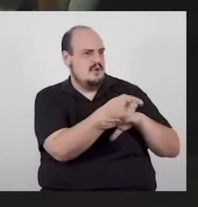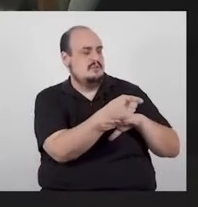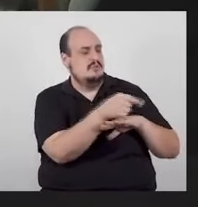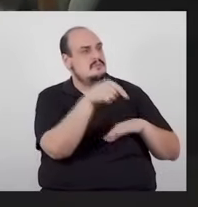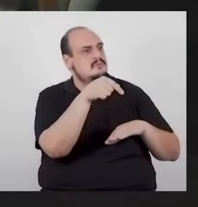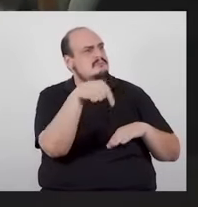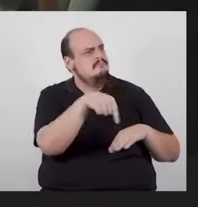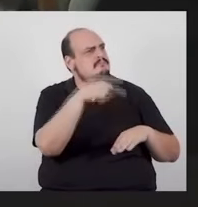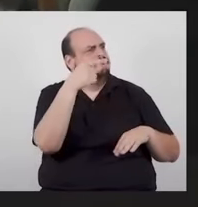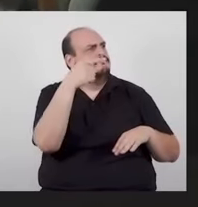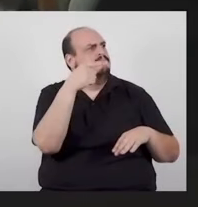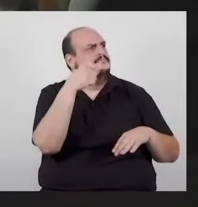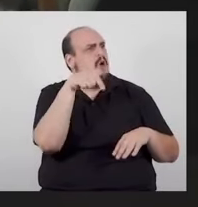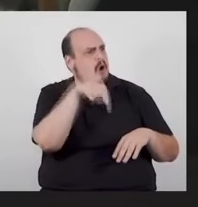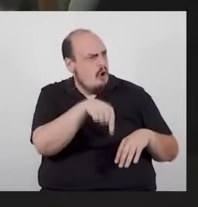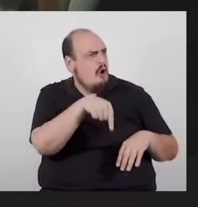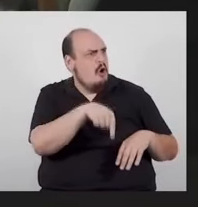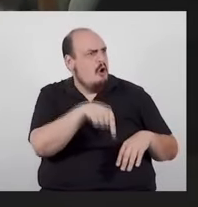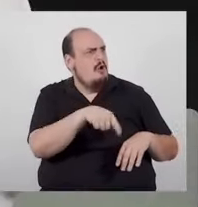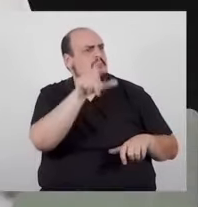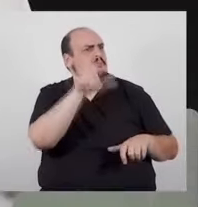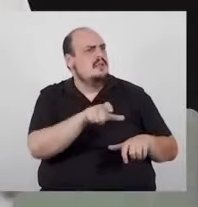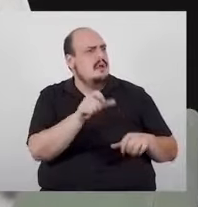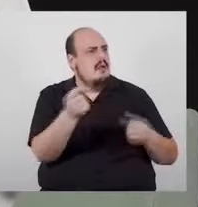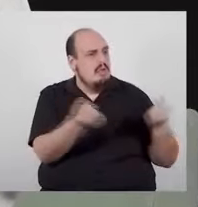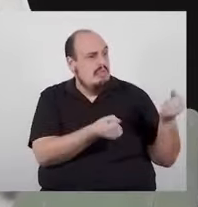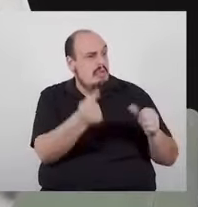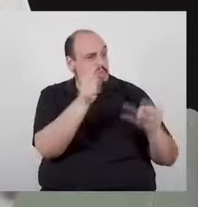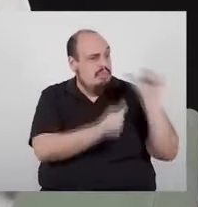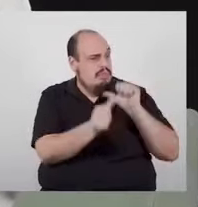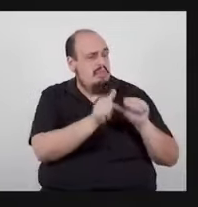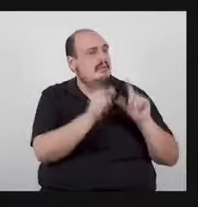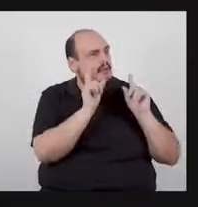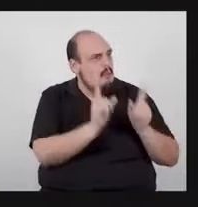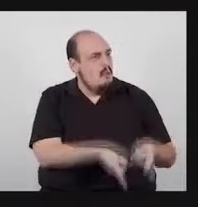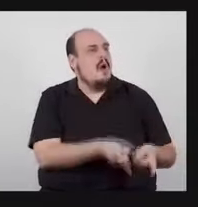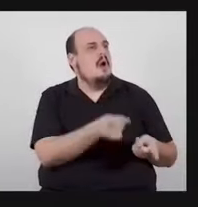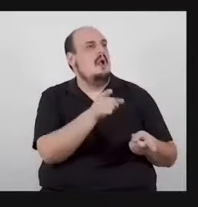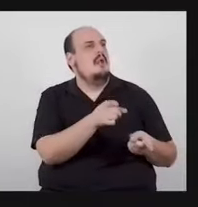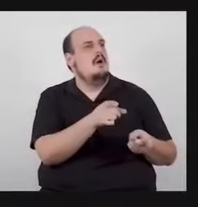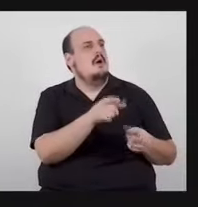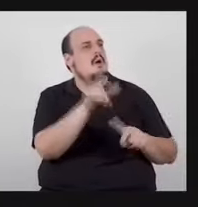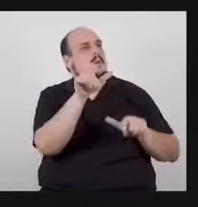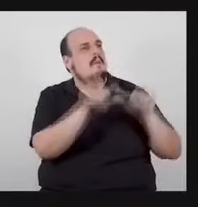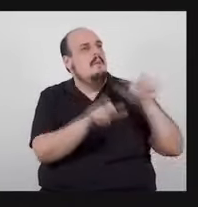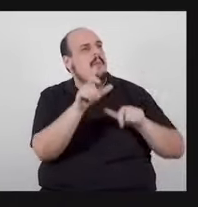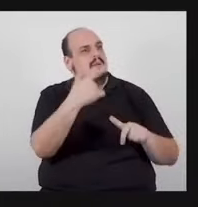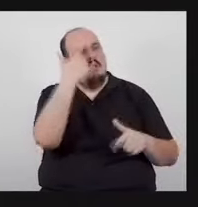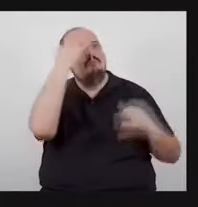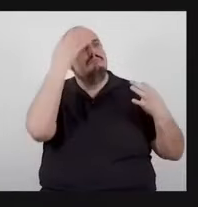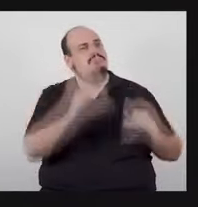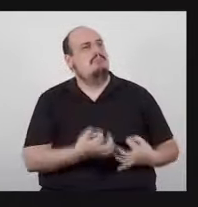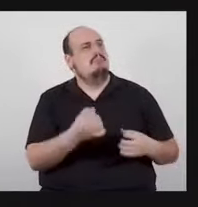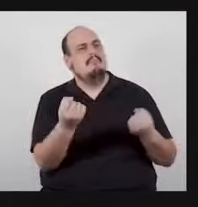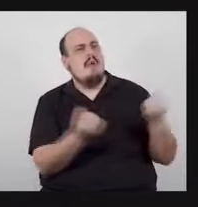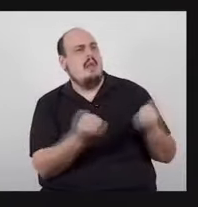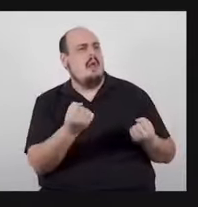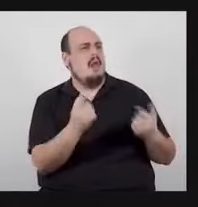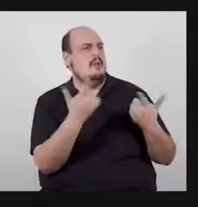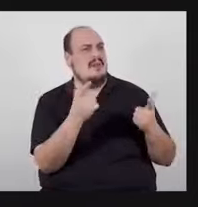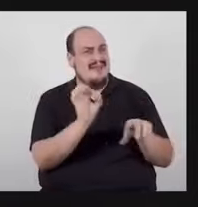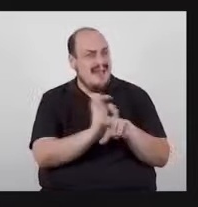hoy, se sigue manejando borracho, aún hoy, se sigue manejando inconscientemente, después de